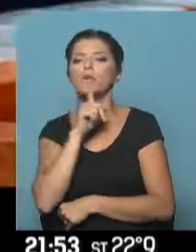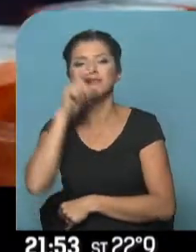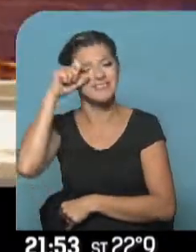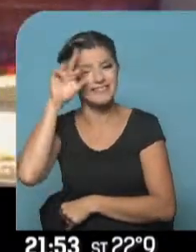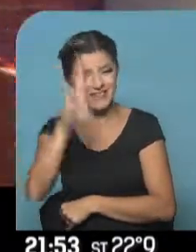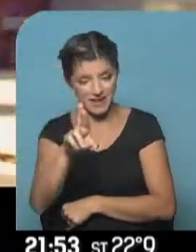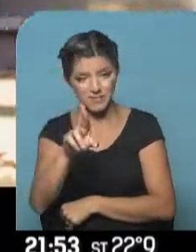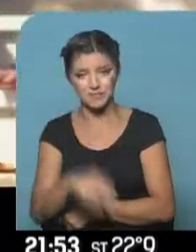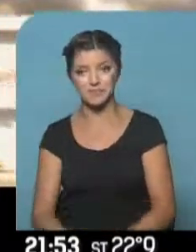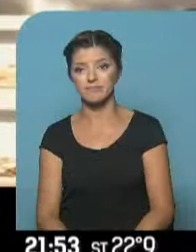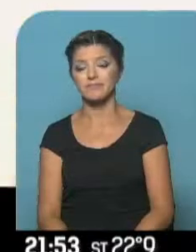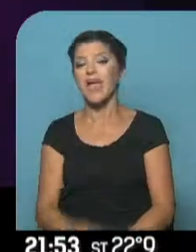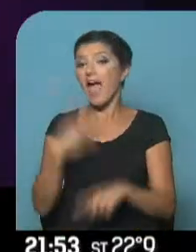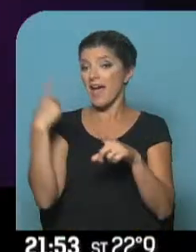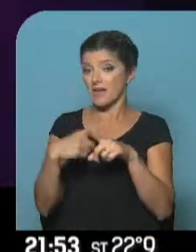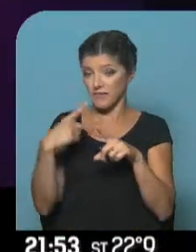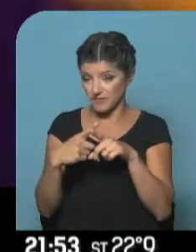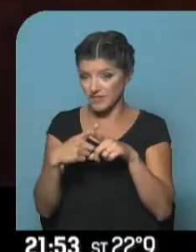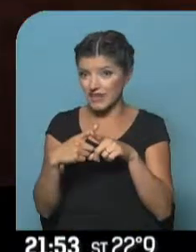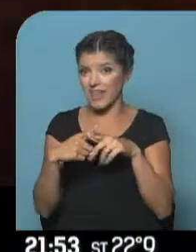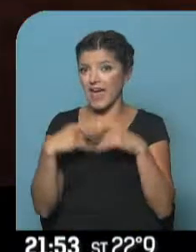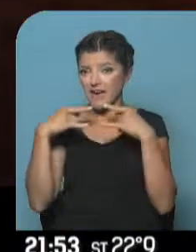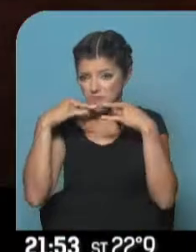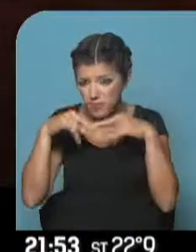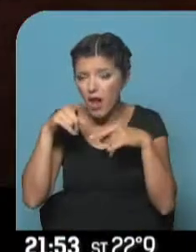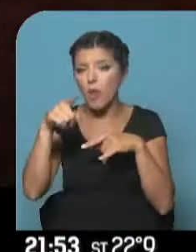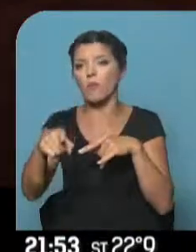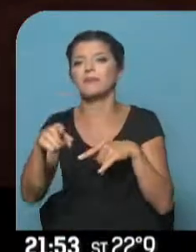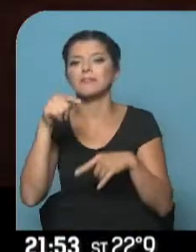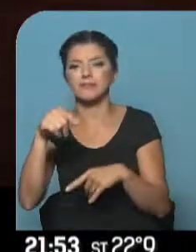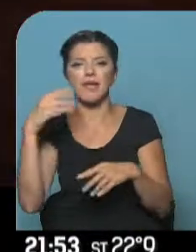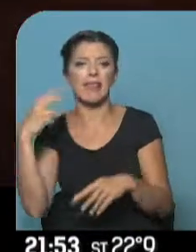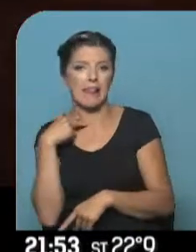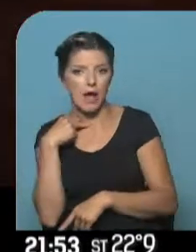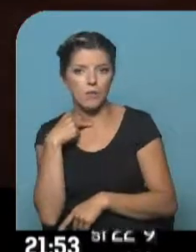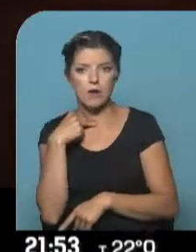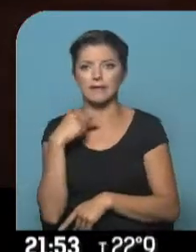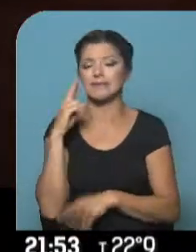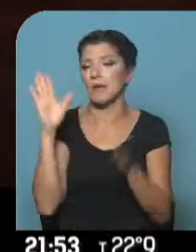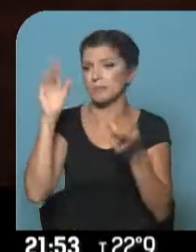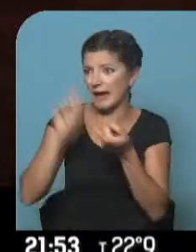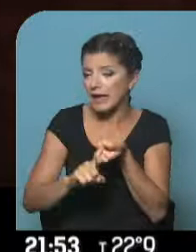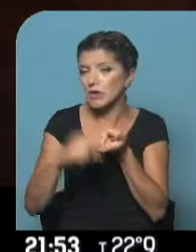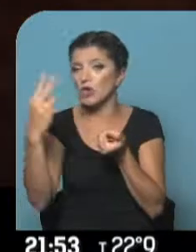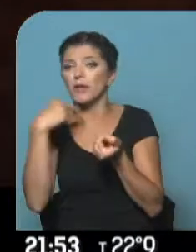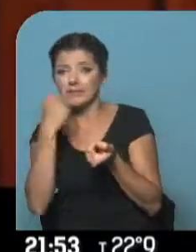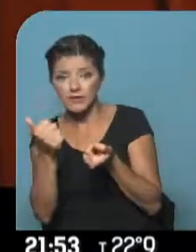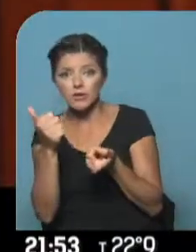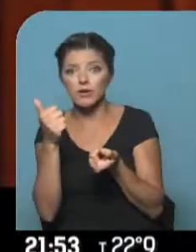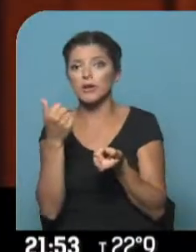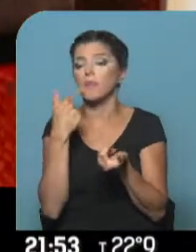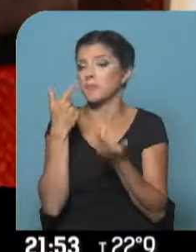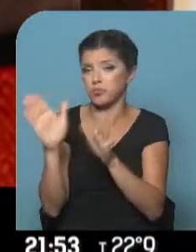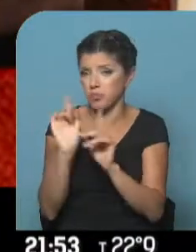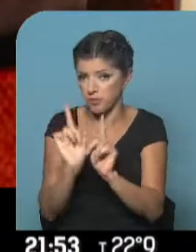simple. En época de Halloween, Drácula se obsesiona con una mujer que está casada y con dos hijos. Ahí están los dos hijos. Que como no abandona a su familia para quedarse con